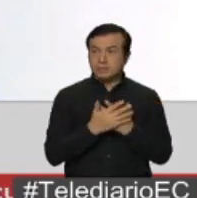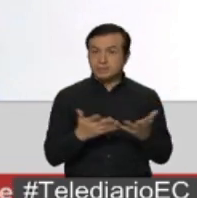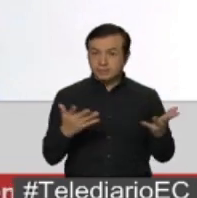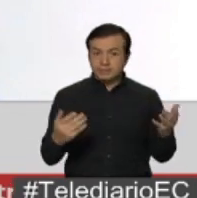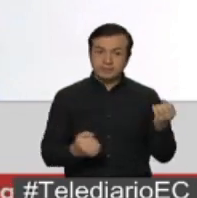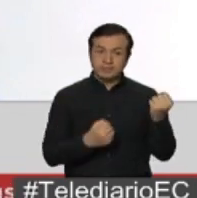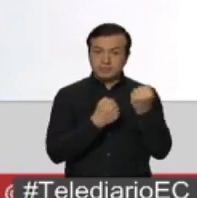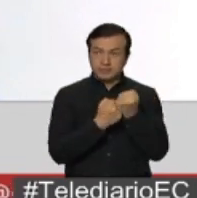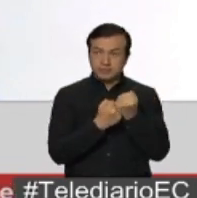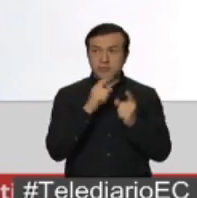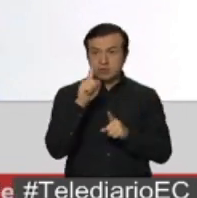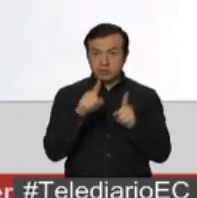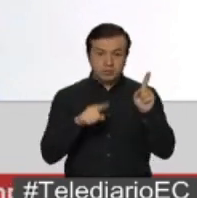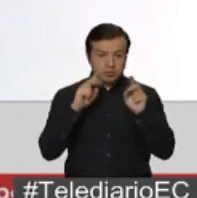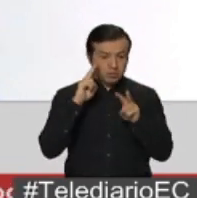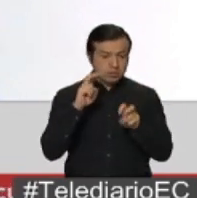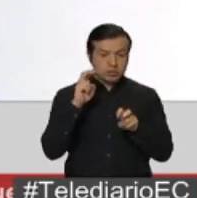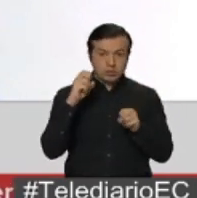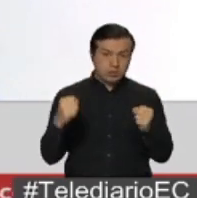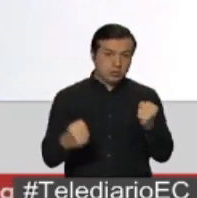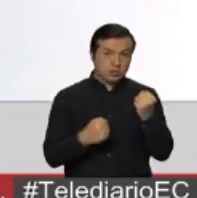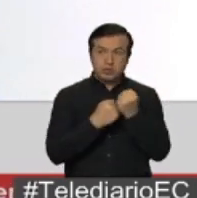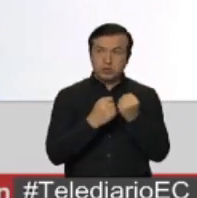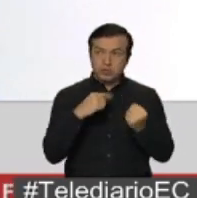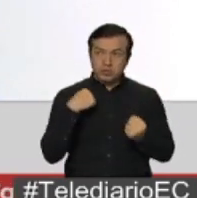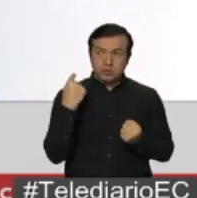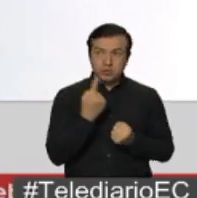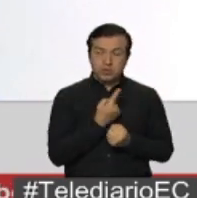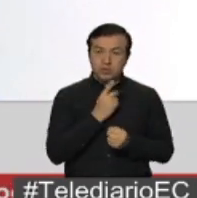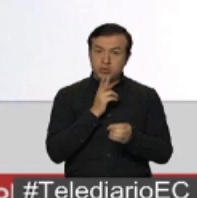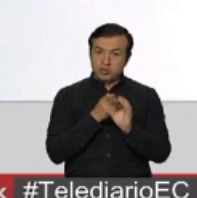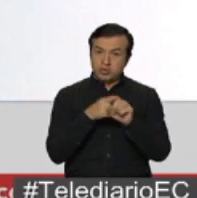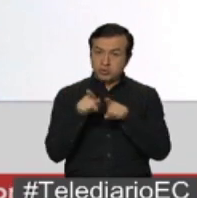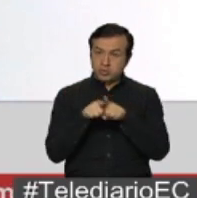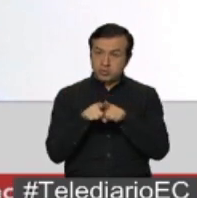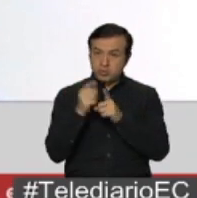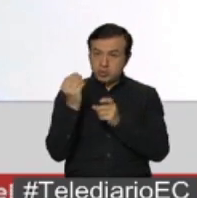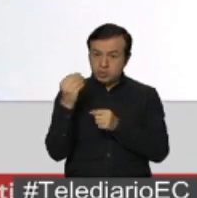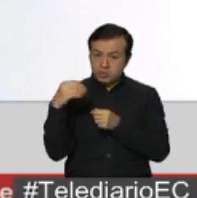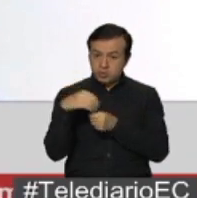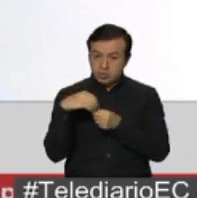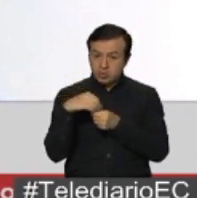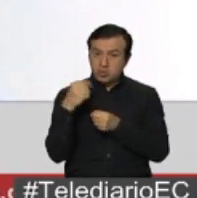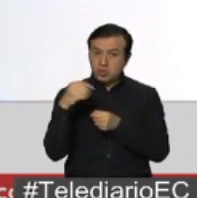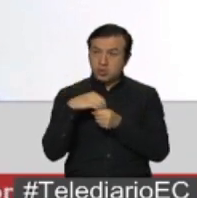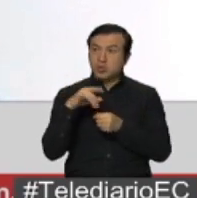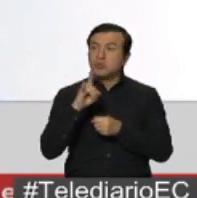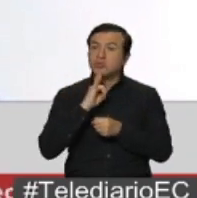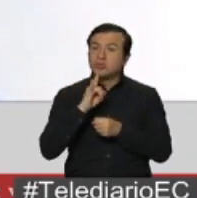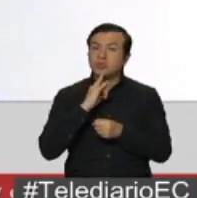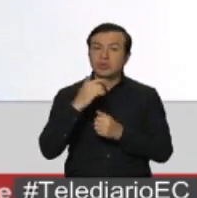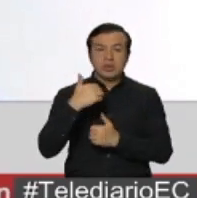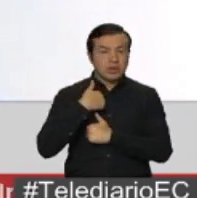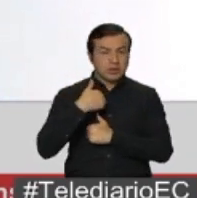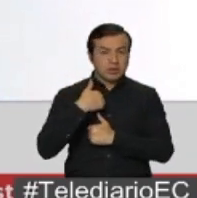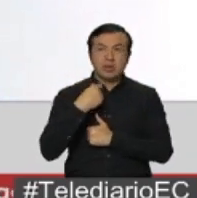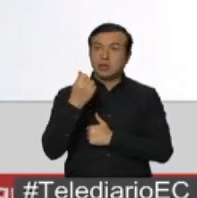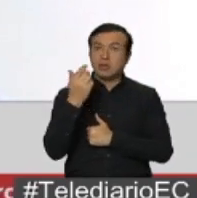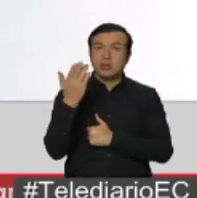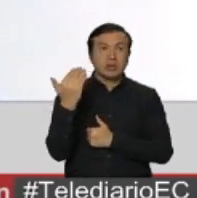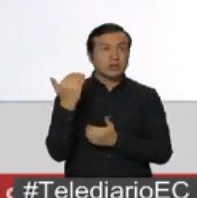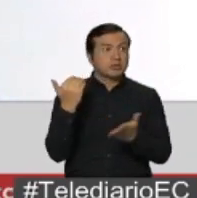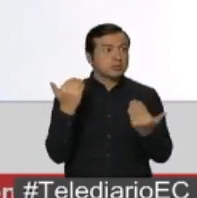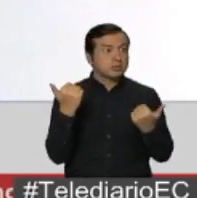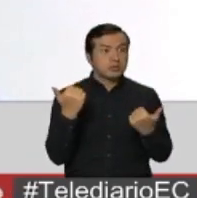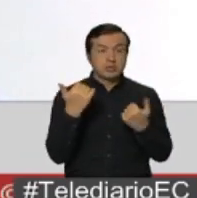que está apoyando varias investigaciones científicas nosotros hemos concursado para varios fondos en estados unidos en canadá es